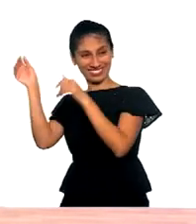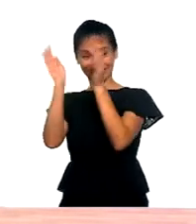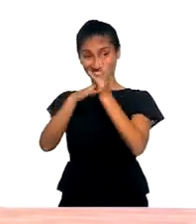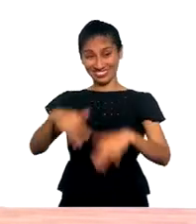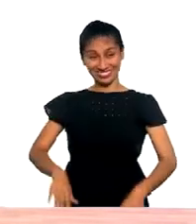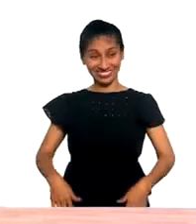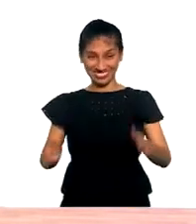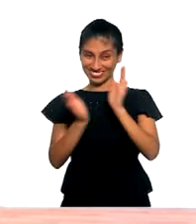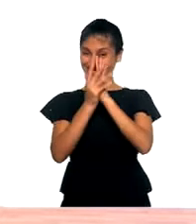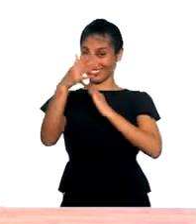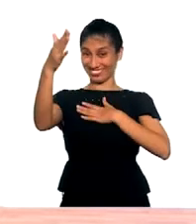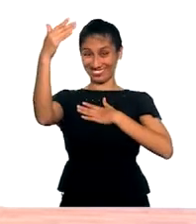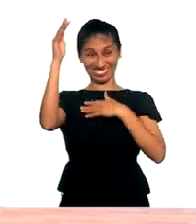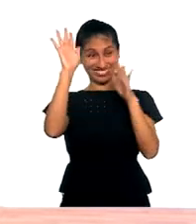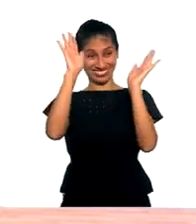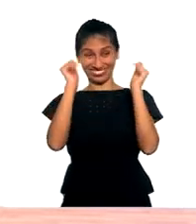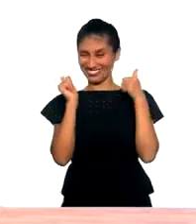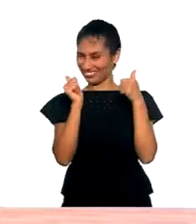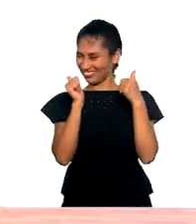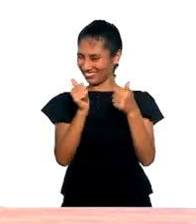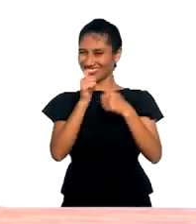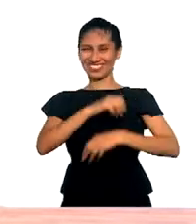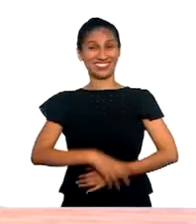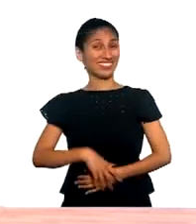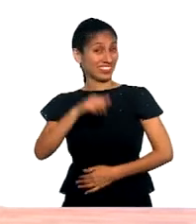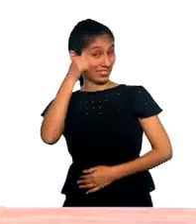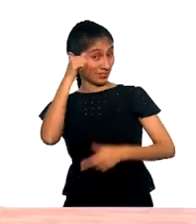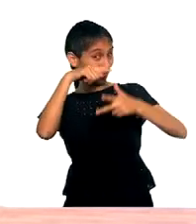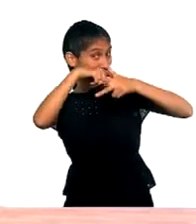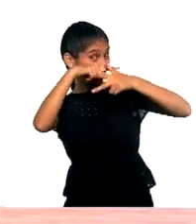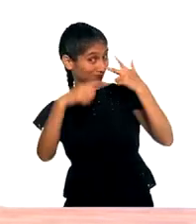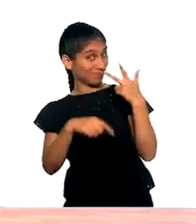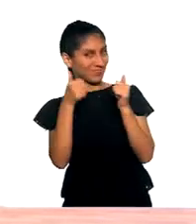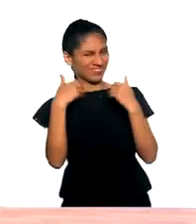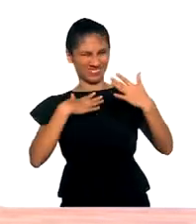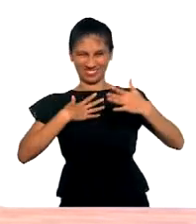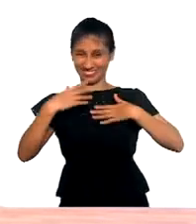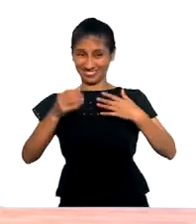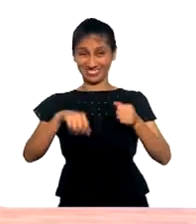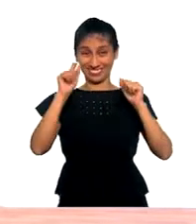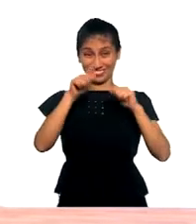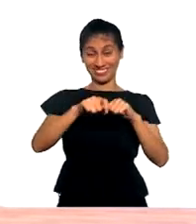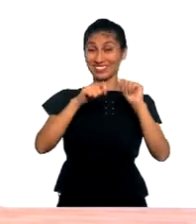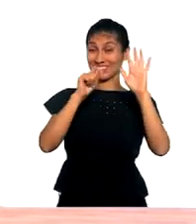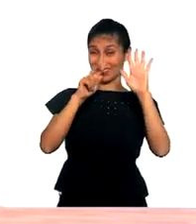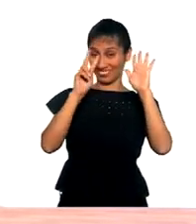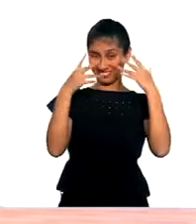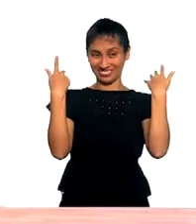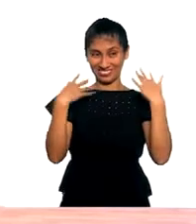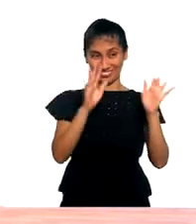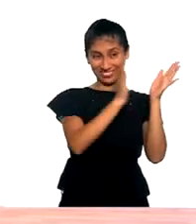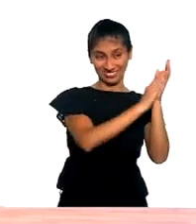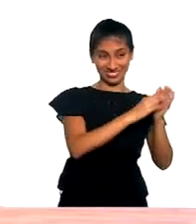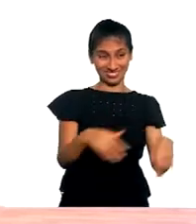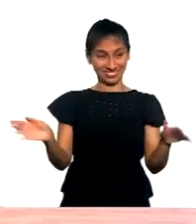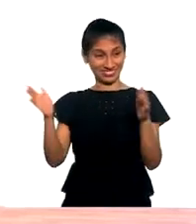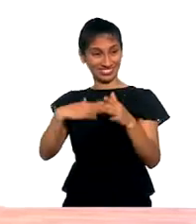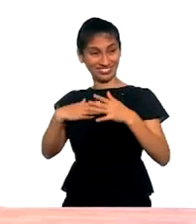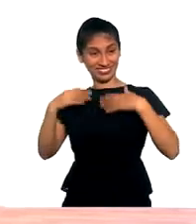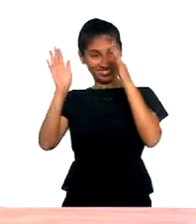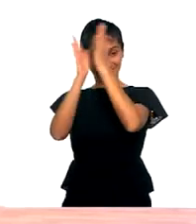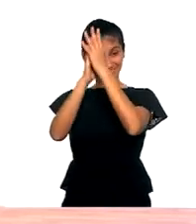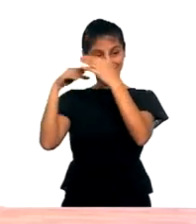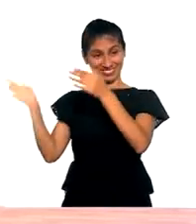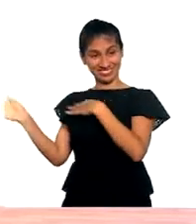y 4 bien recuerda que son 3 golpes 5 6 7 y 1 y